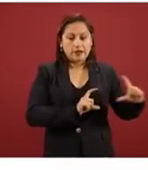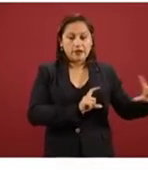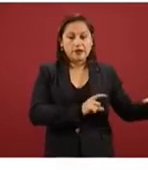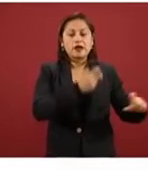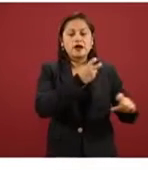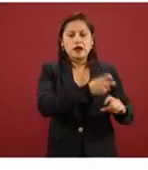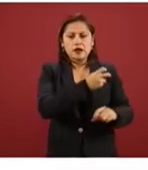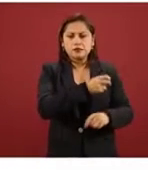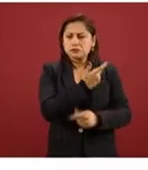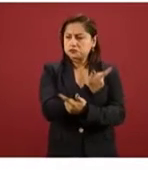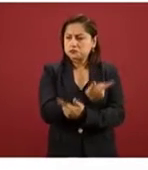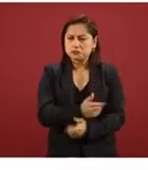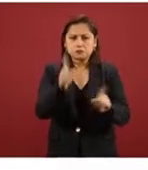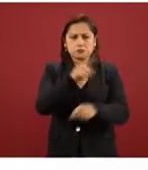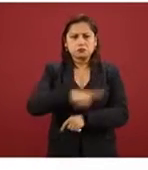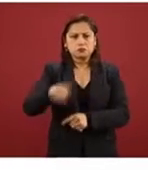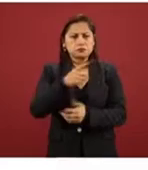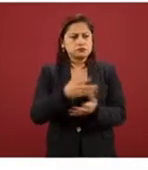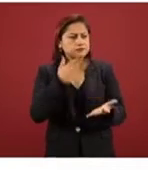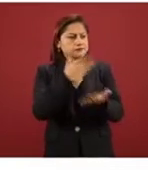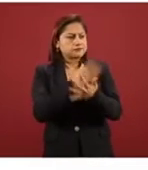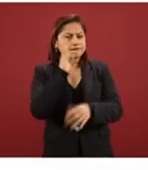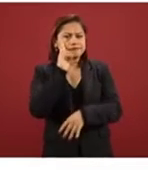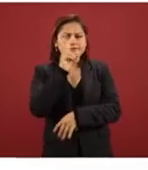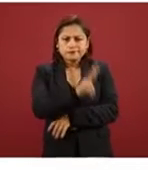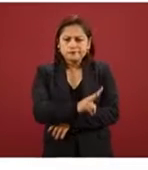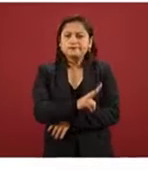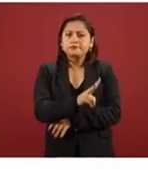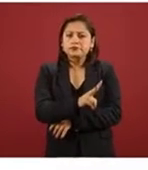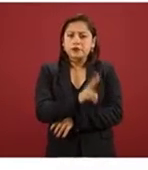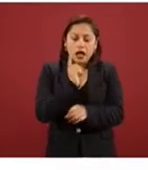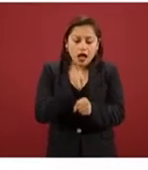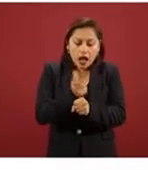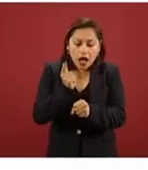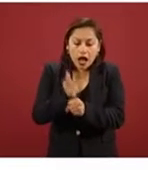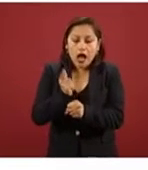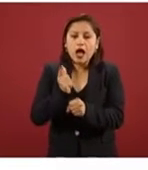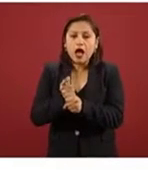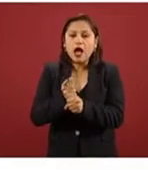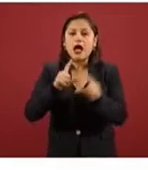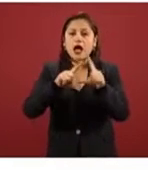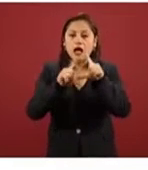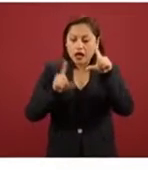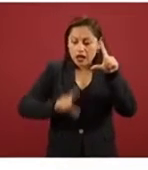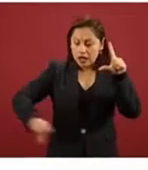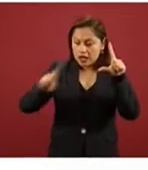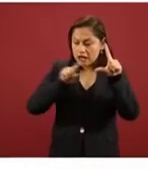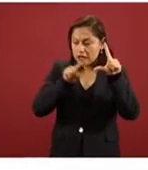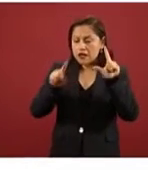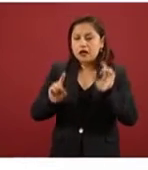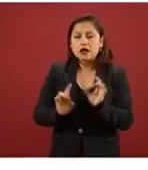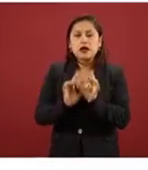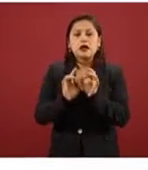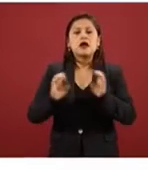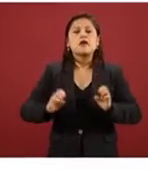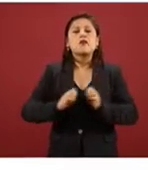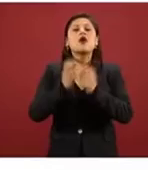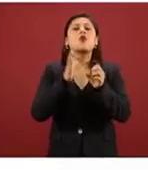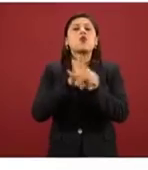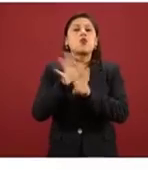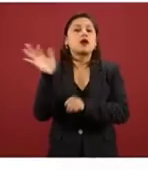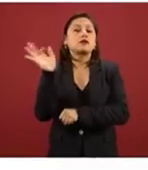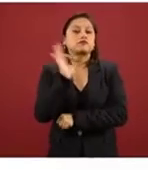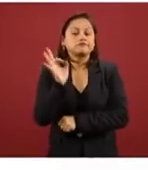ser consultada por todos y que ahí podemos identificar muchos de los riesgos que tiene el territorio mexicano. Los